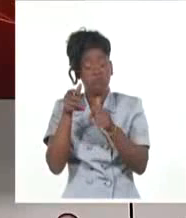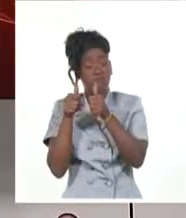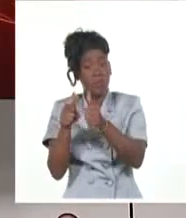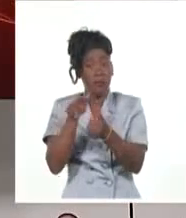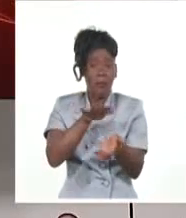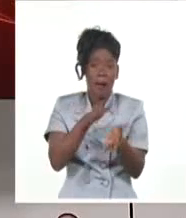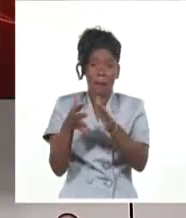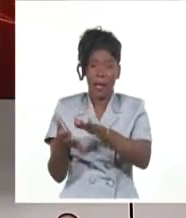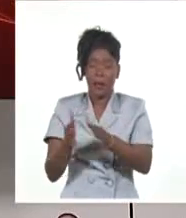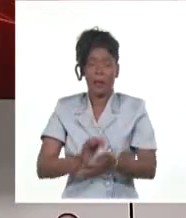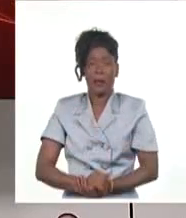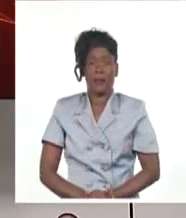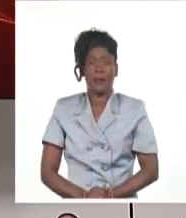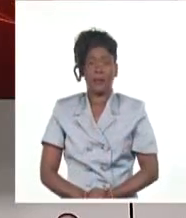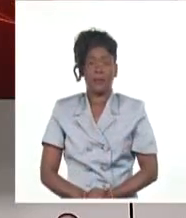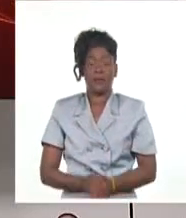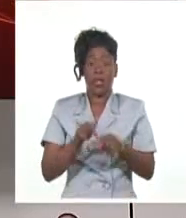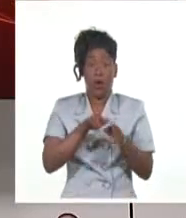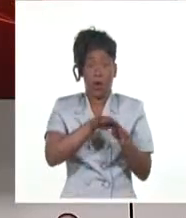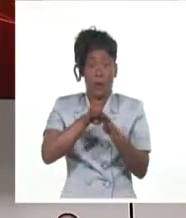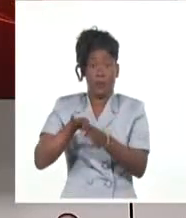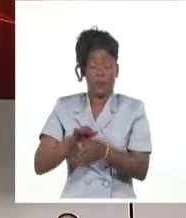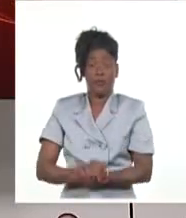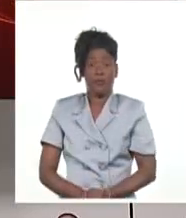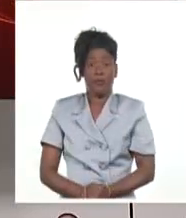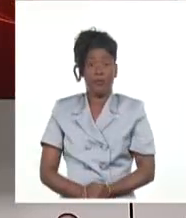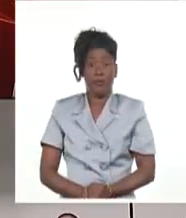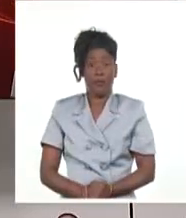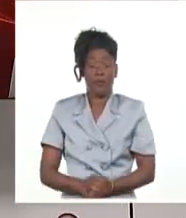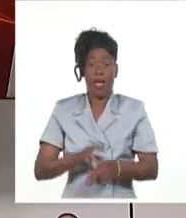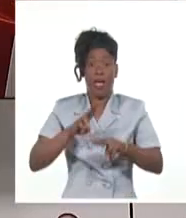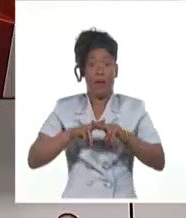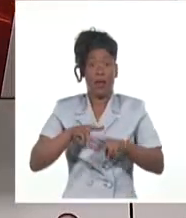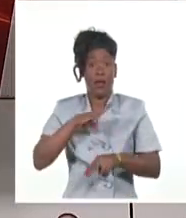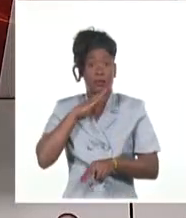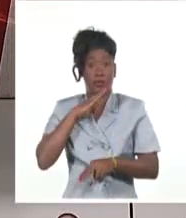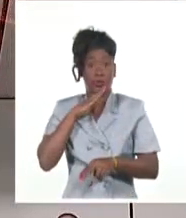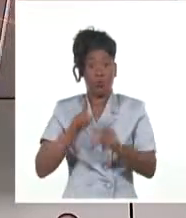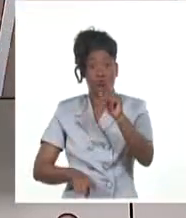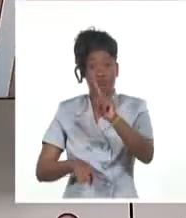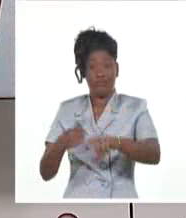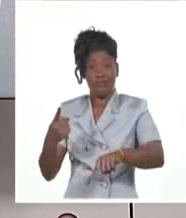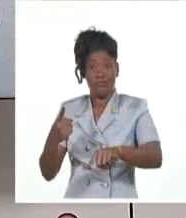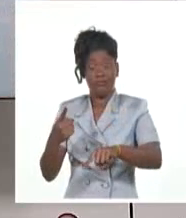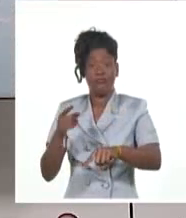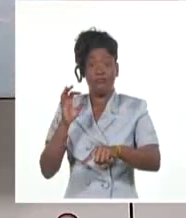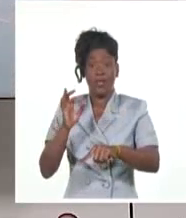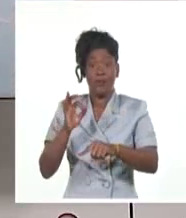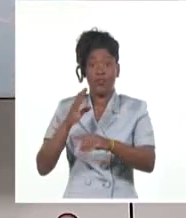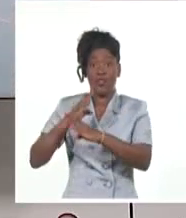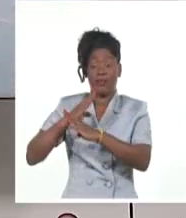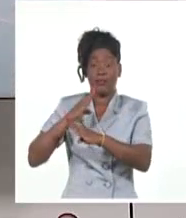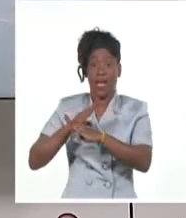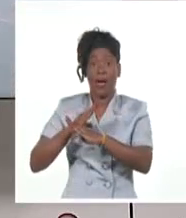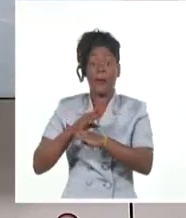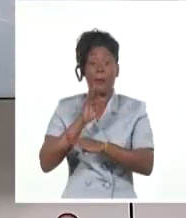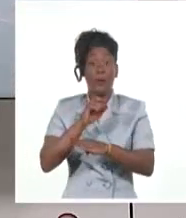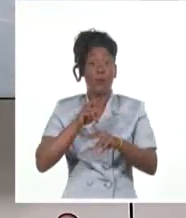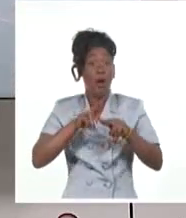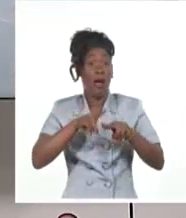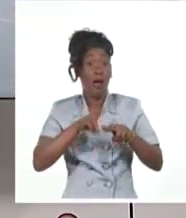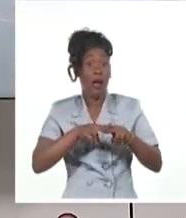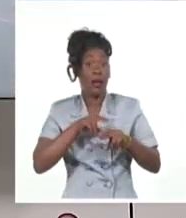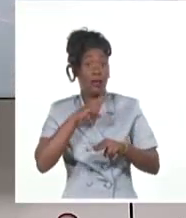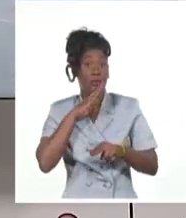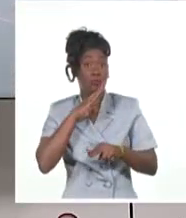Y luego de la inesperada barrida de Industriales a Santiago de Cuba en el Latino, y así conseguir su quinta victoria al hilo, el mentor de los Industriales, Guillermo